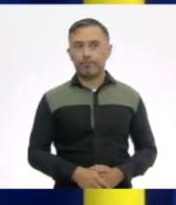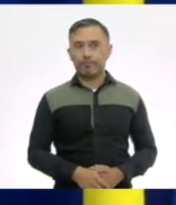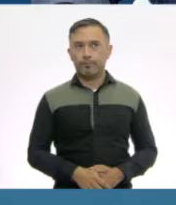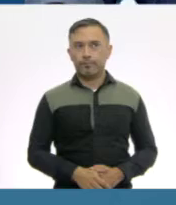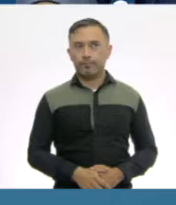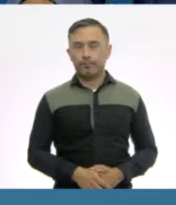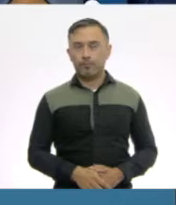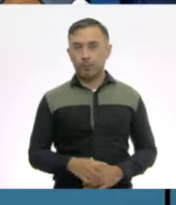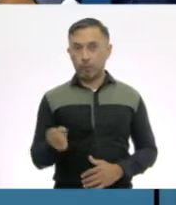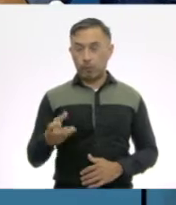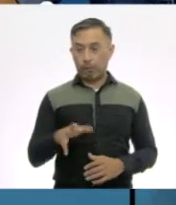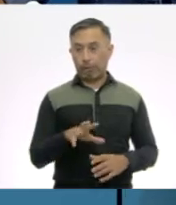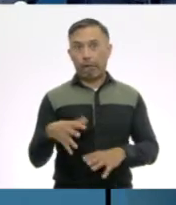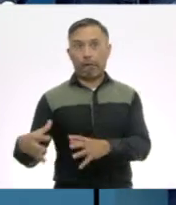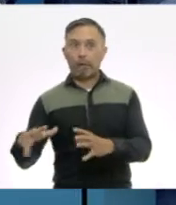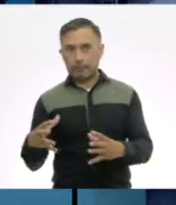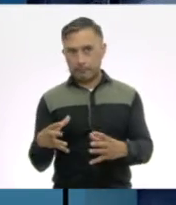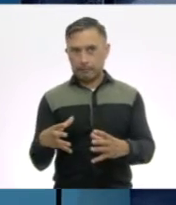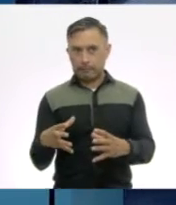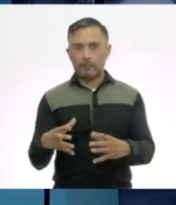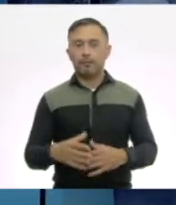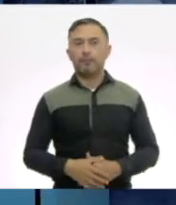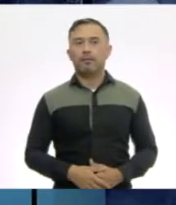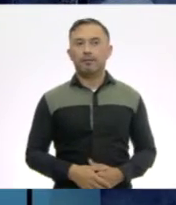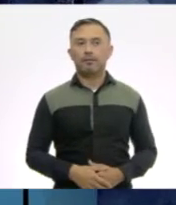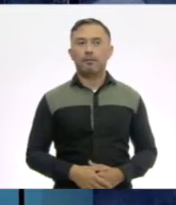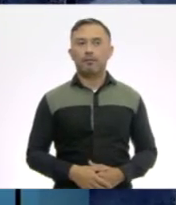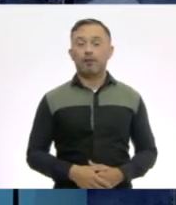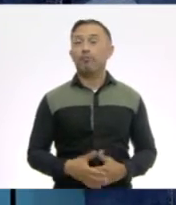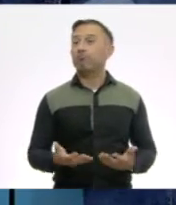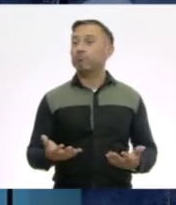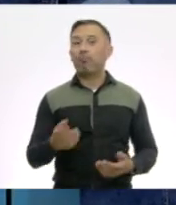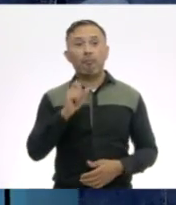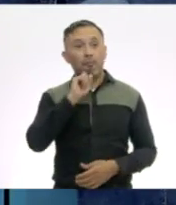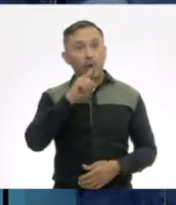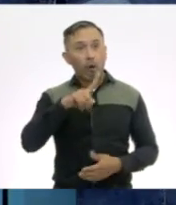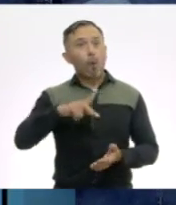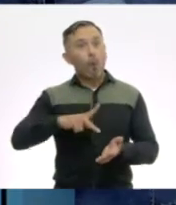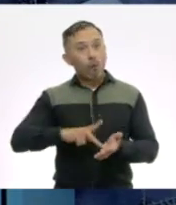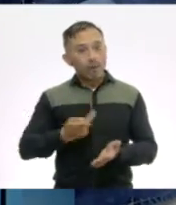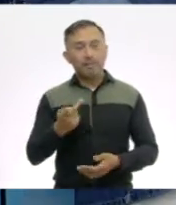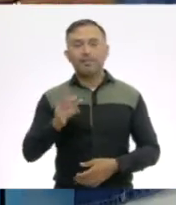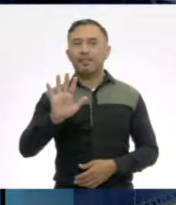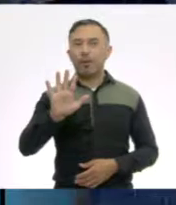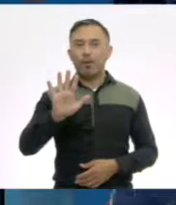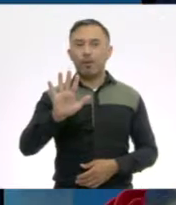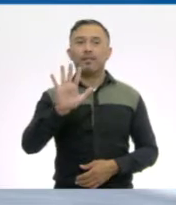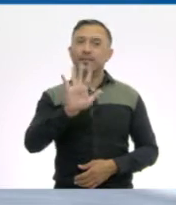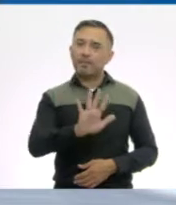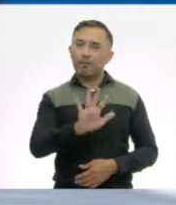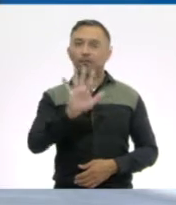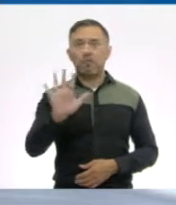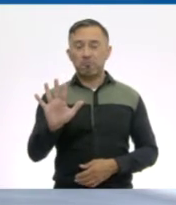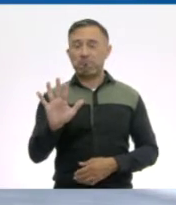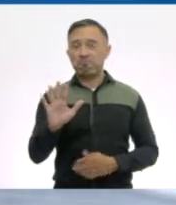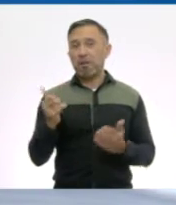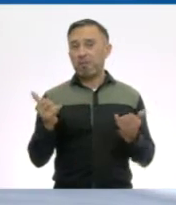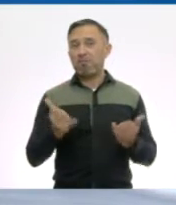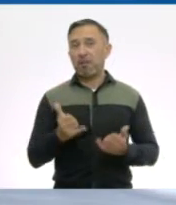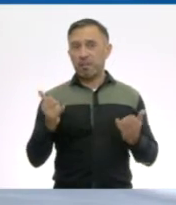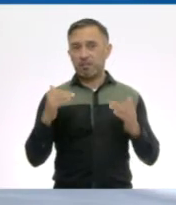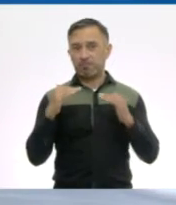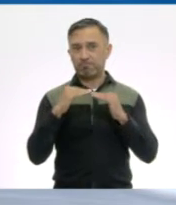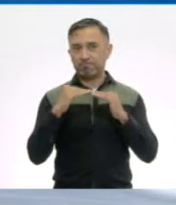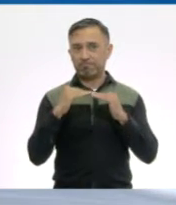Ya lo voy a controlar. ¡Ay! Me volvió a salir un 5. Un empate. Y